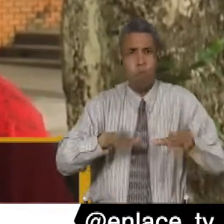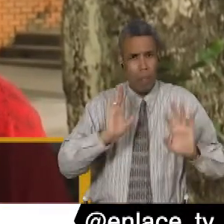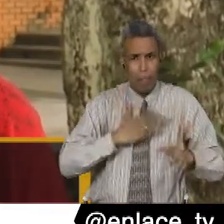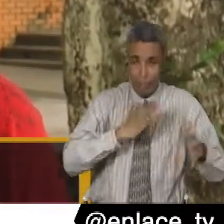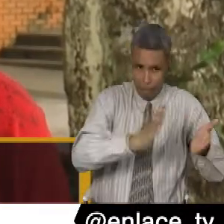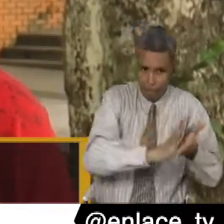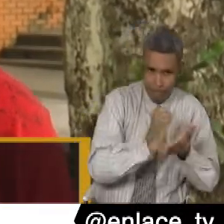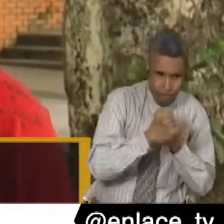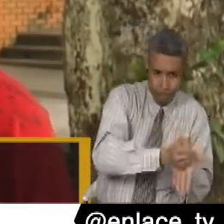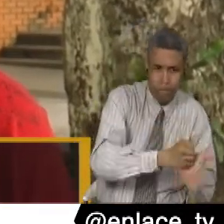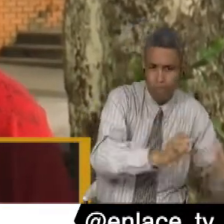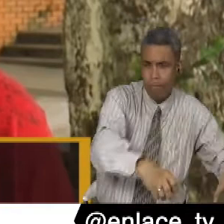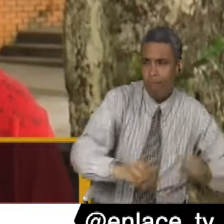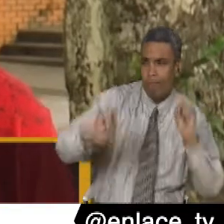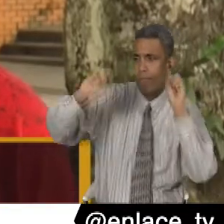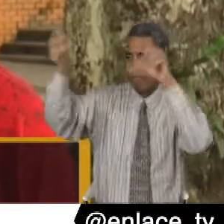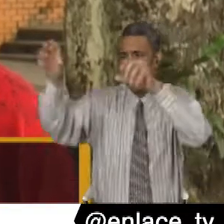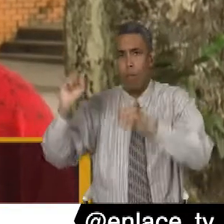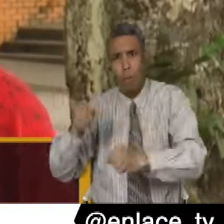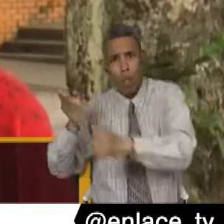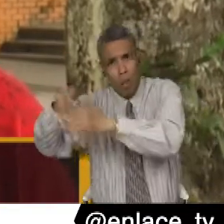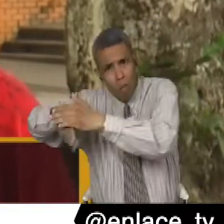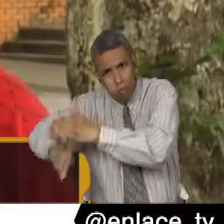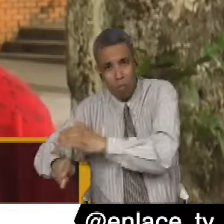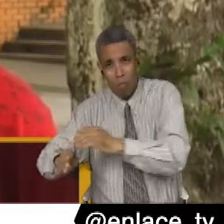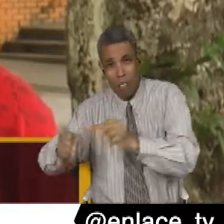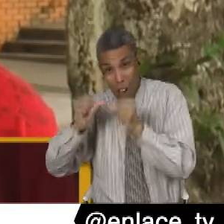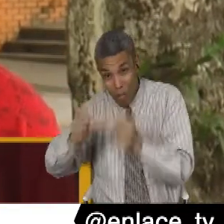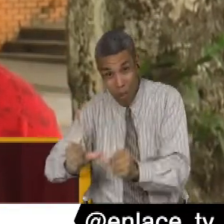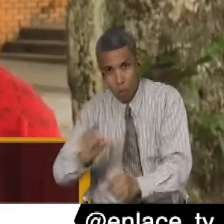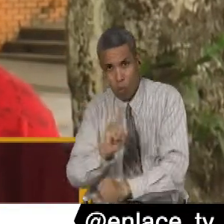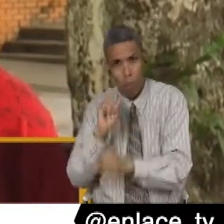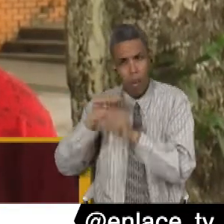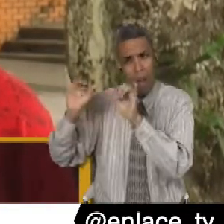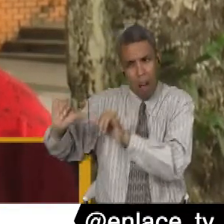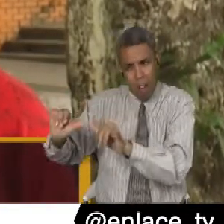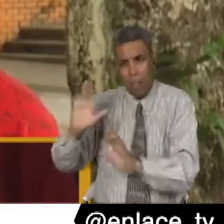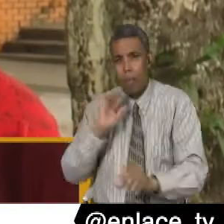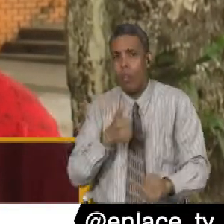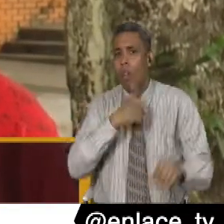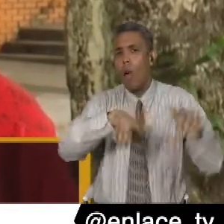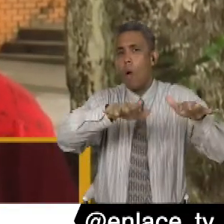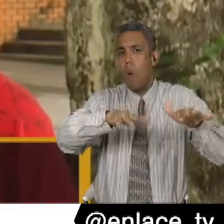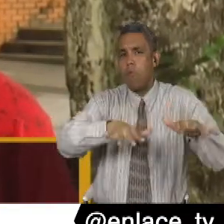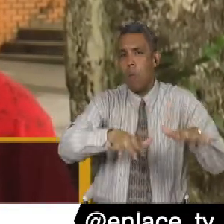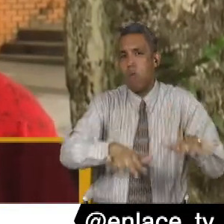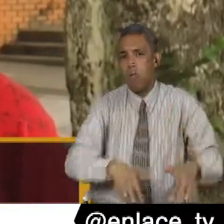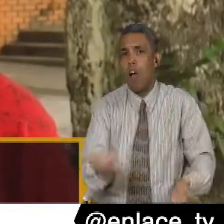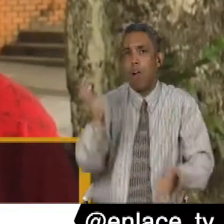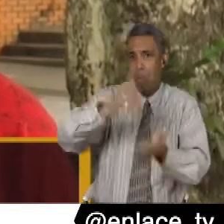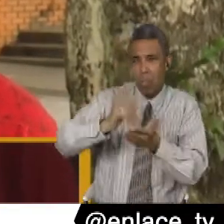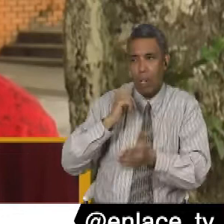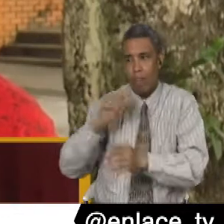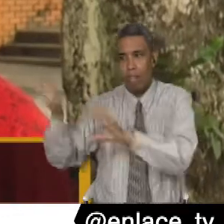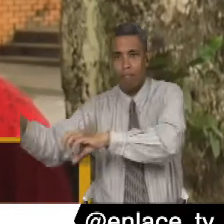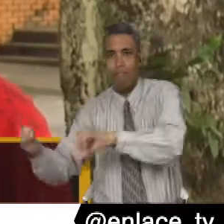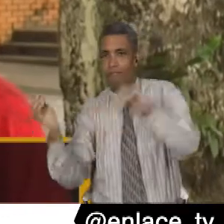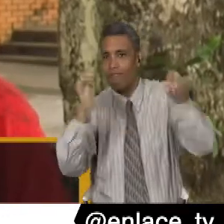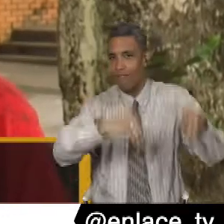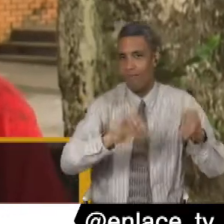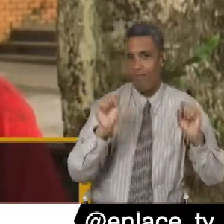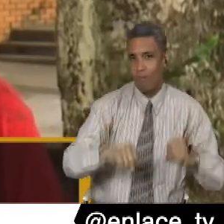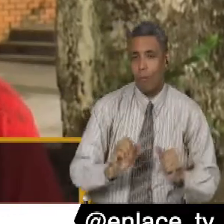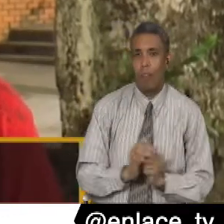de contingencia mirando la posibilidad también de que sea el parque de